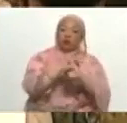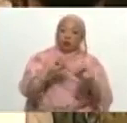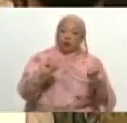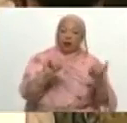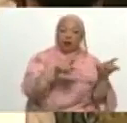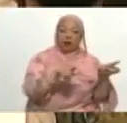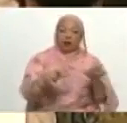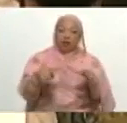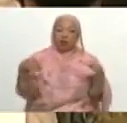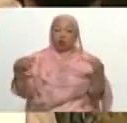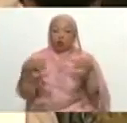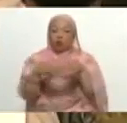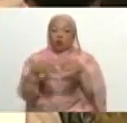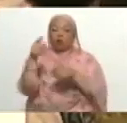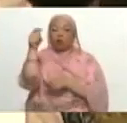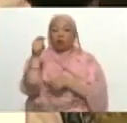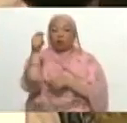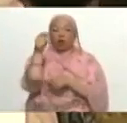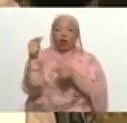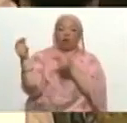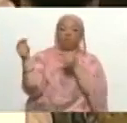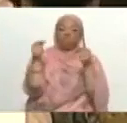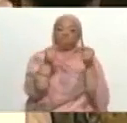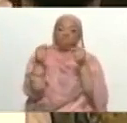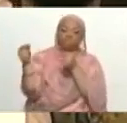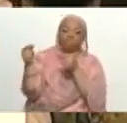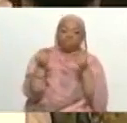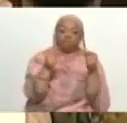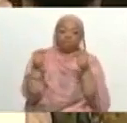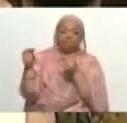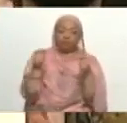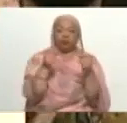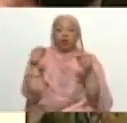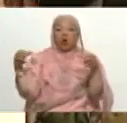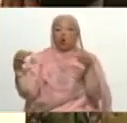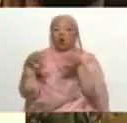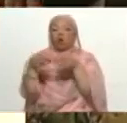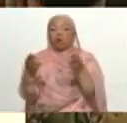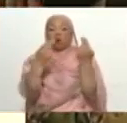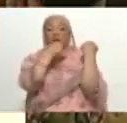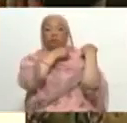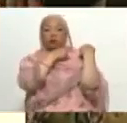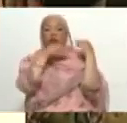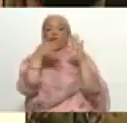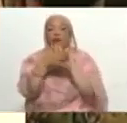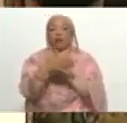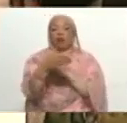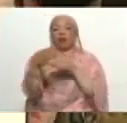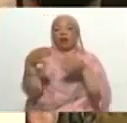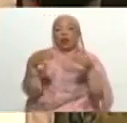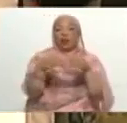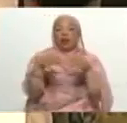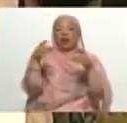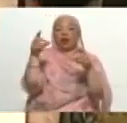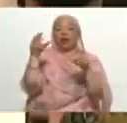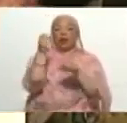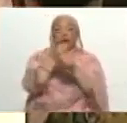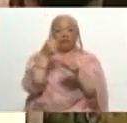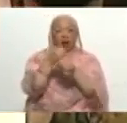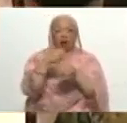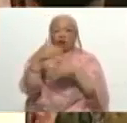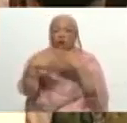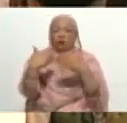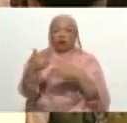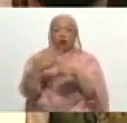colegas miembros y miembros de la comisión delegada de la Asamblea Nacional que un día como hoy, que es el último día del año, que yo